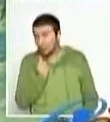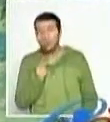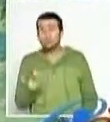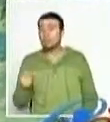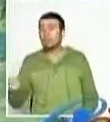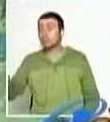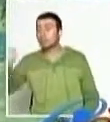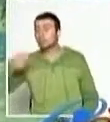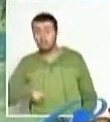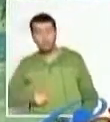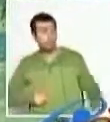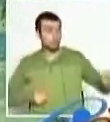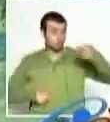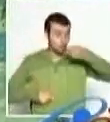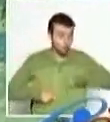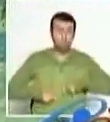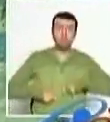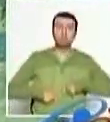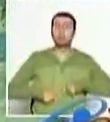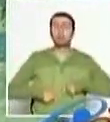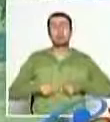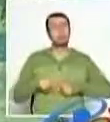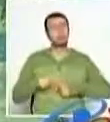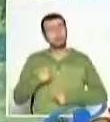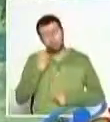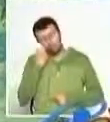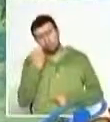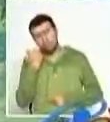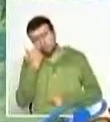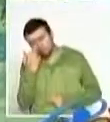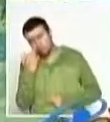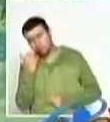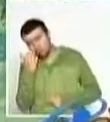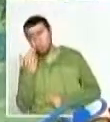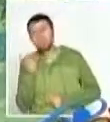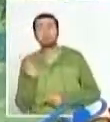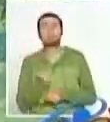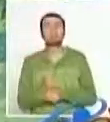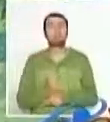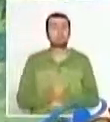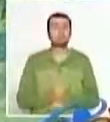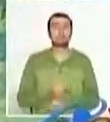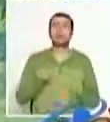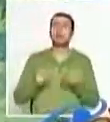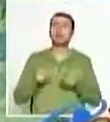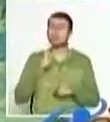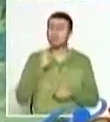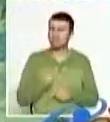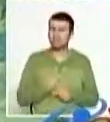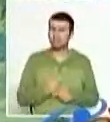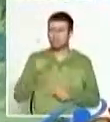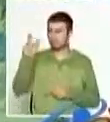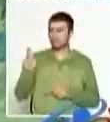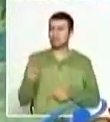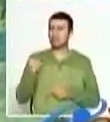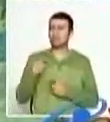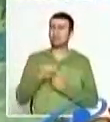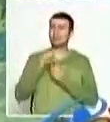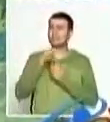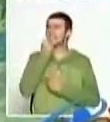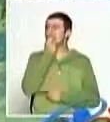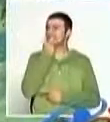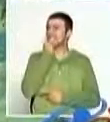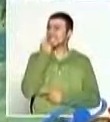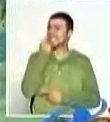antibiótico y un analgésico, y entonces la persona mantiene mal. Hablemos un poco y ustedes dirán, pero que un odontólogo especializado en